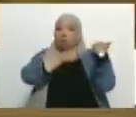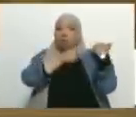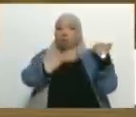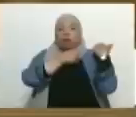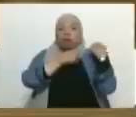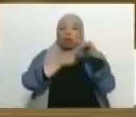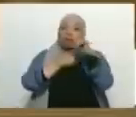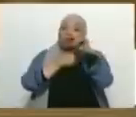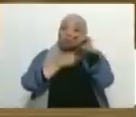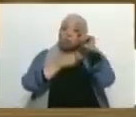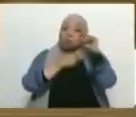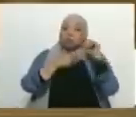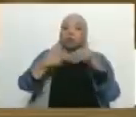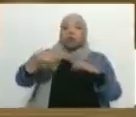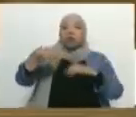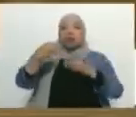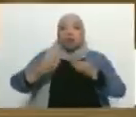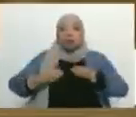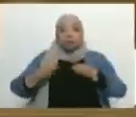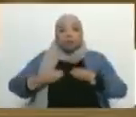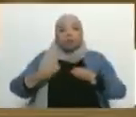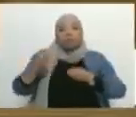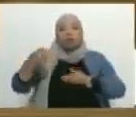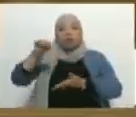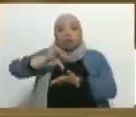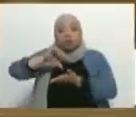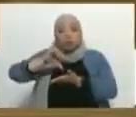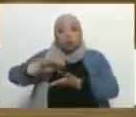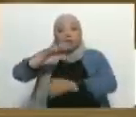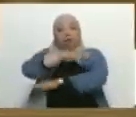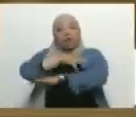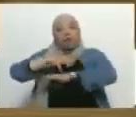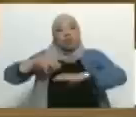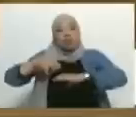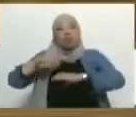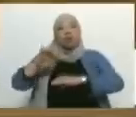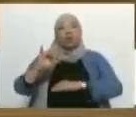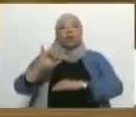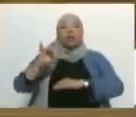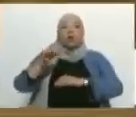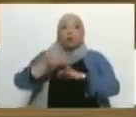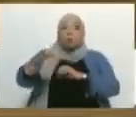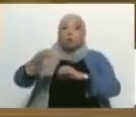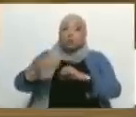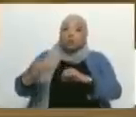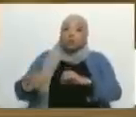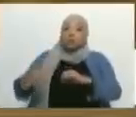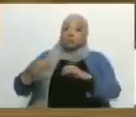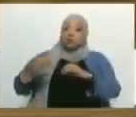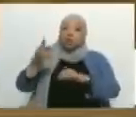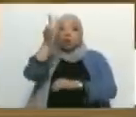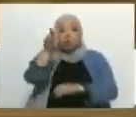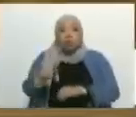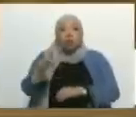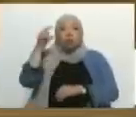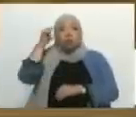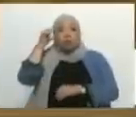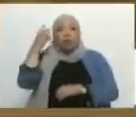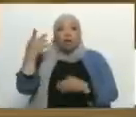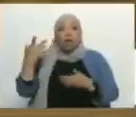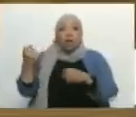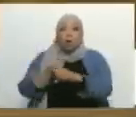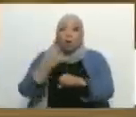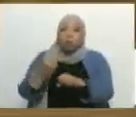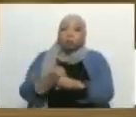gente de la ciudad del Tigre, del municipio Simón Rodríguez, que salen todos los días con mucho esfuerzo